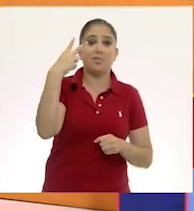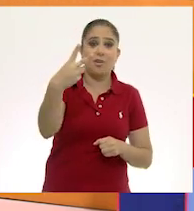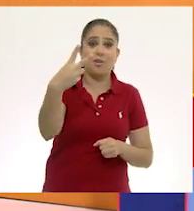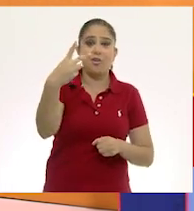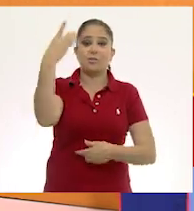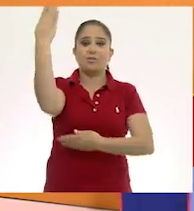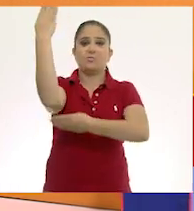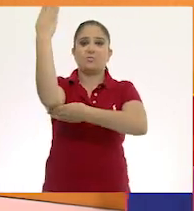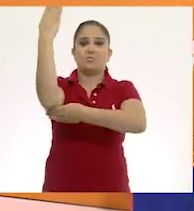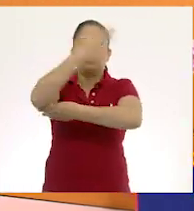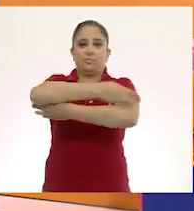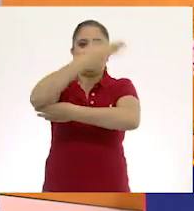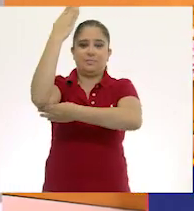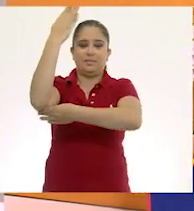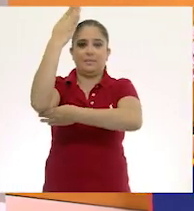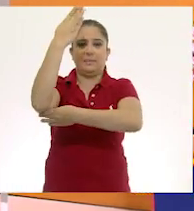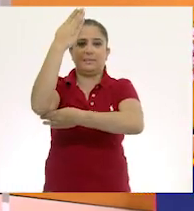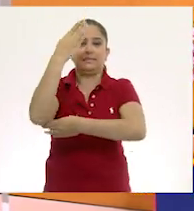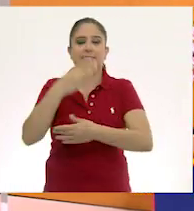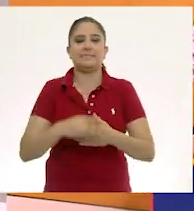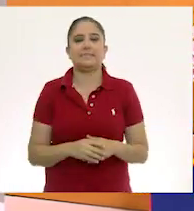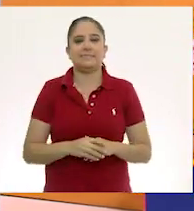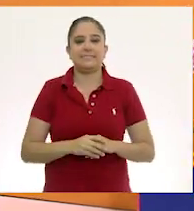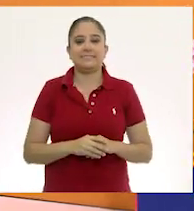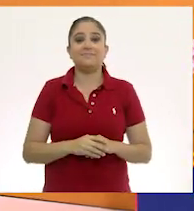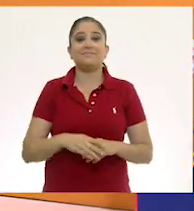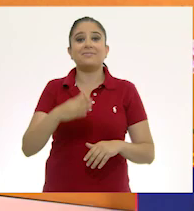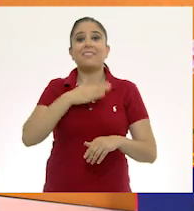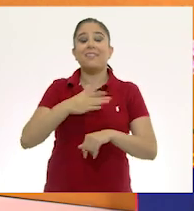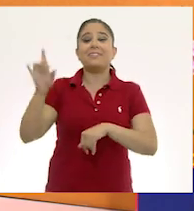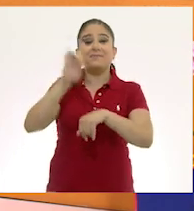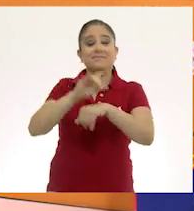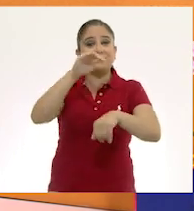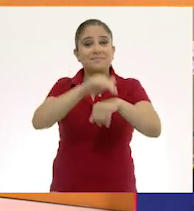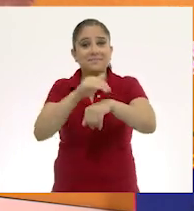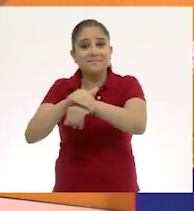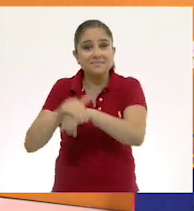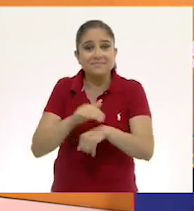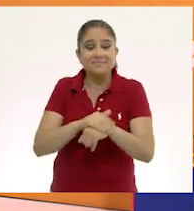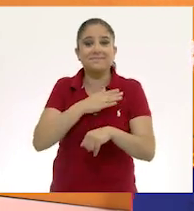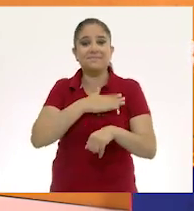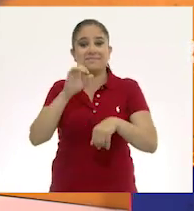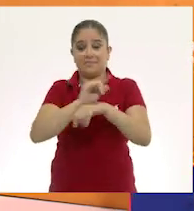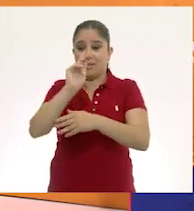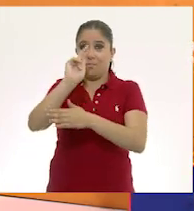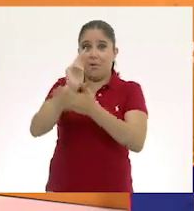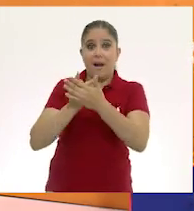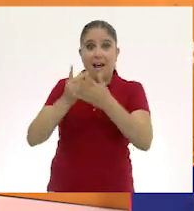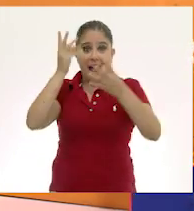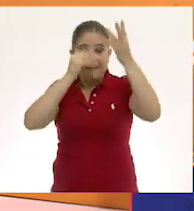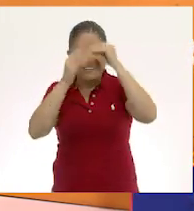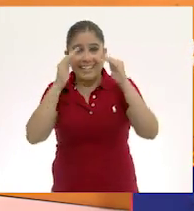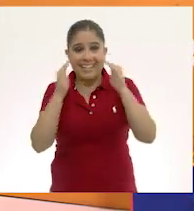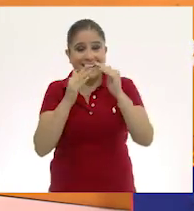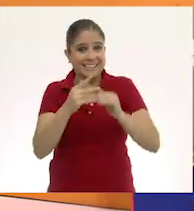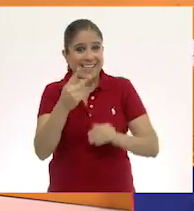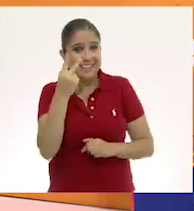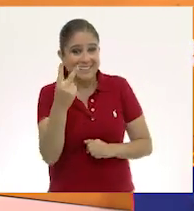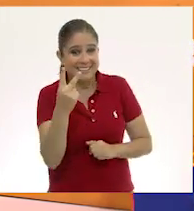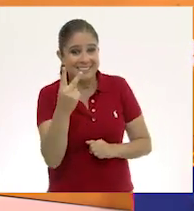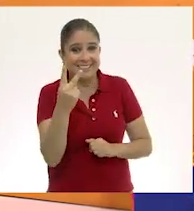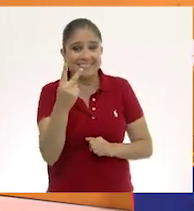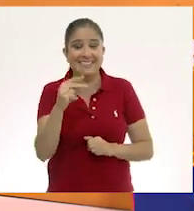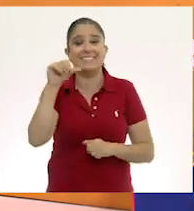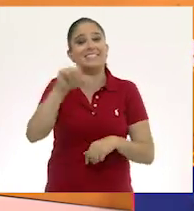3, 2. Buenos días, amiguitas y amiguitas. Bienvenidos a un programa más de Aprende en Casa 2.